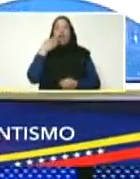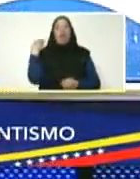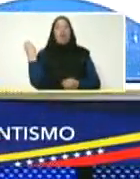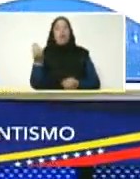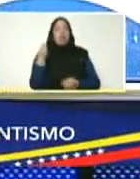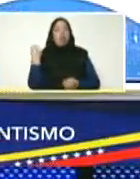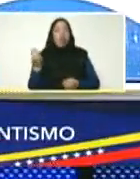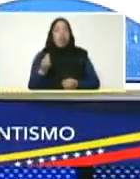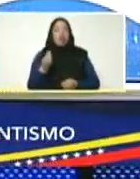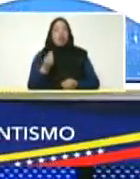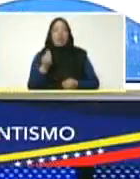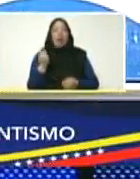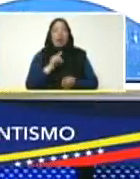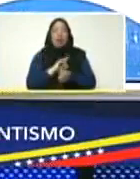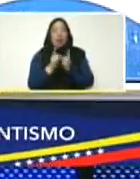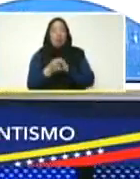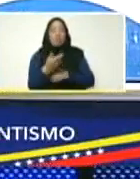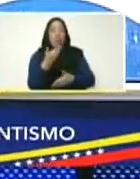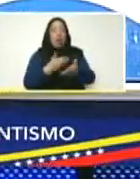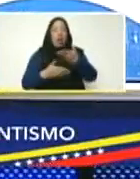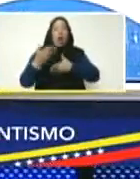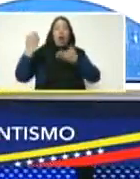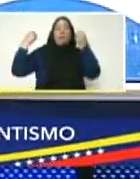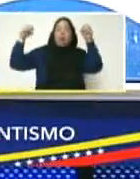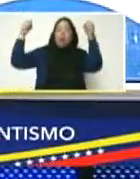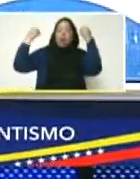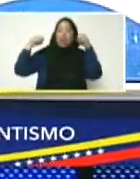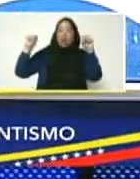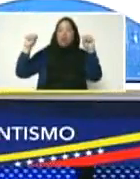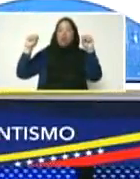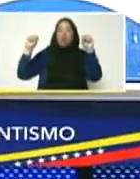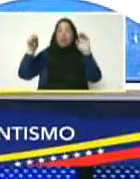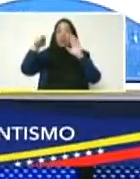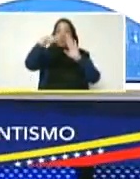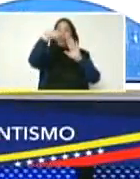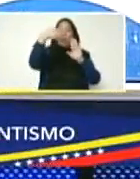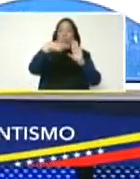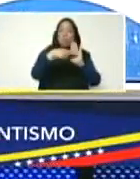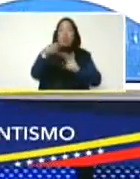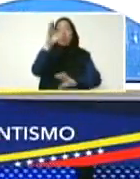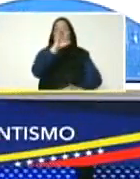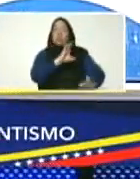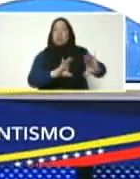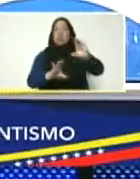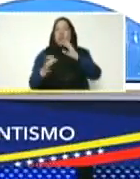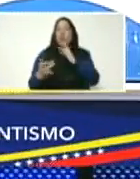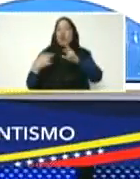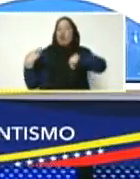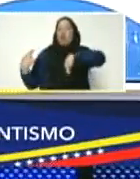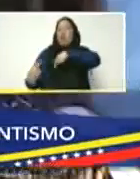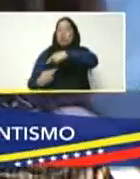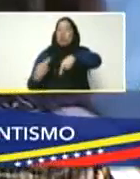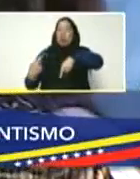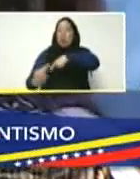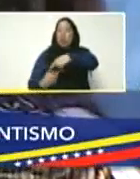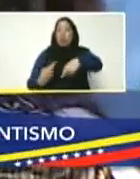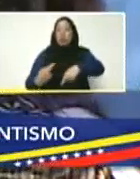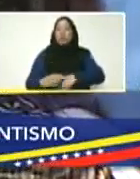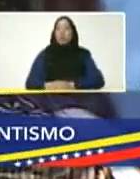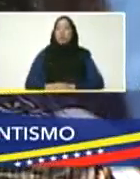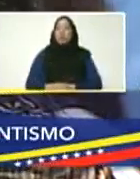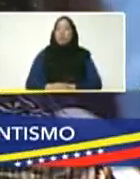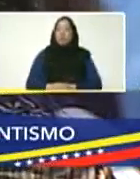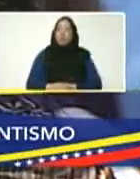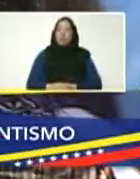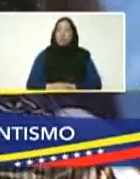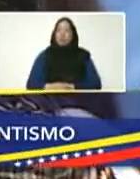a la teoría, de la teoría a la práctica. El método científico, dialéctico, revolucionario.